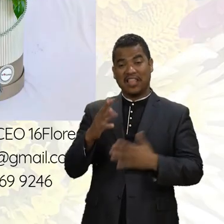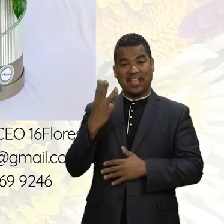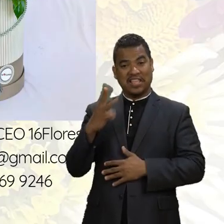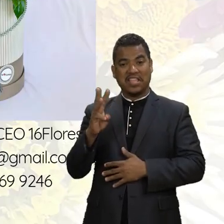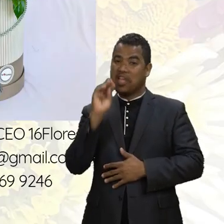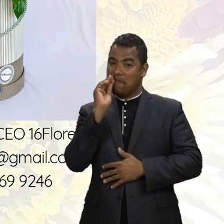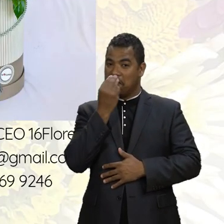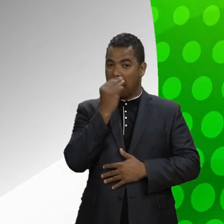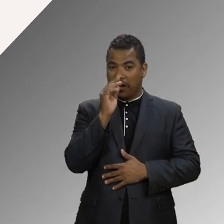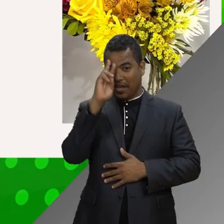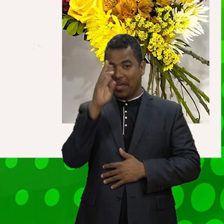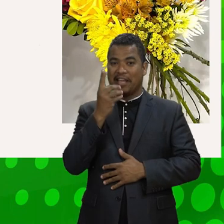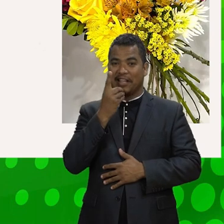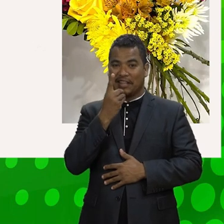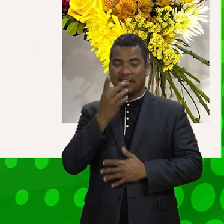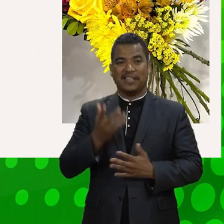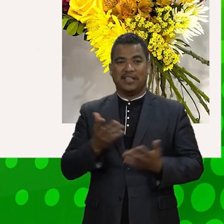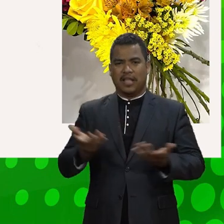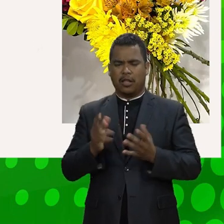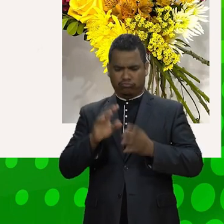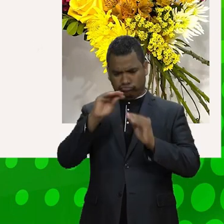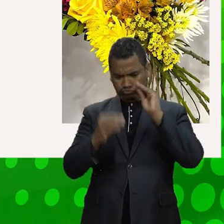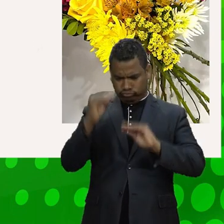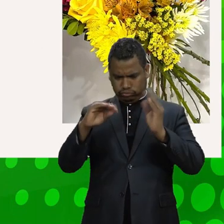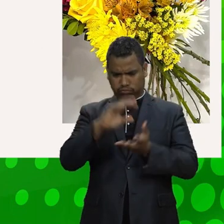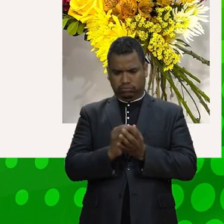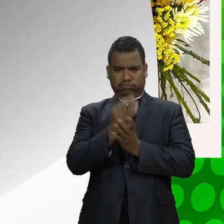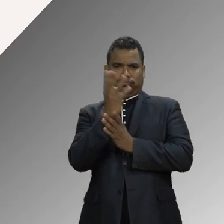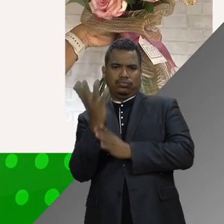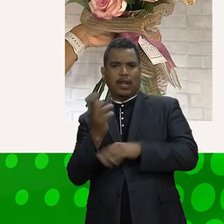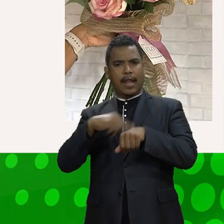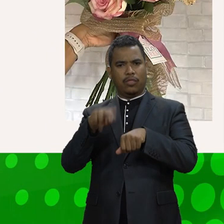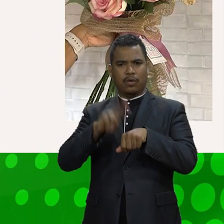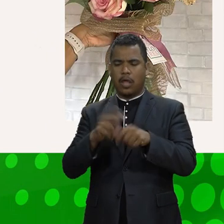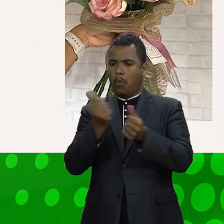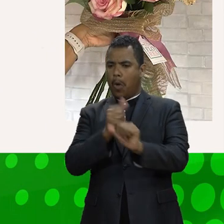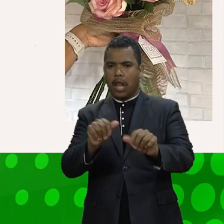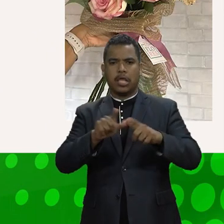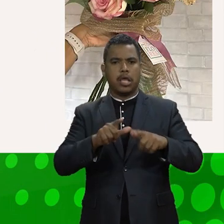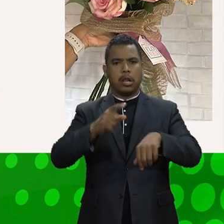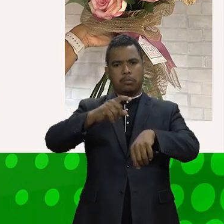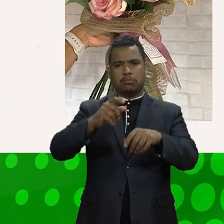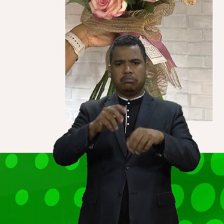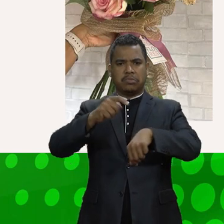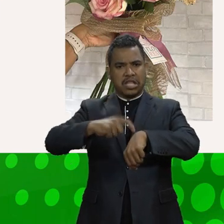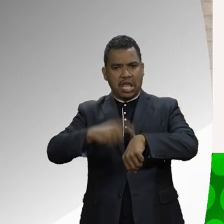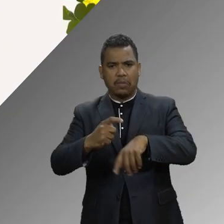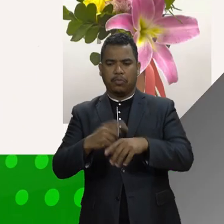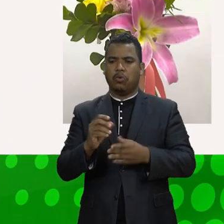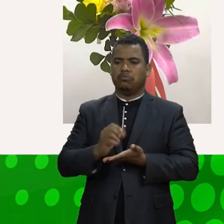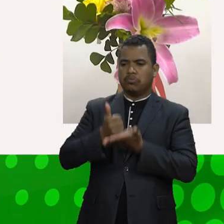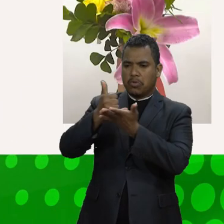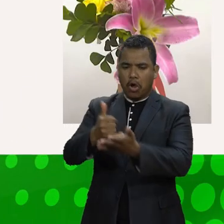Gracias a 16 Flores RD, arreglos de flores naturales para toda ocasión, decoración de eventos, ramos